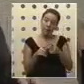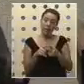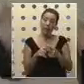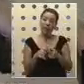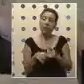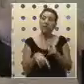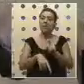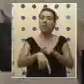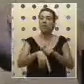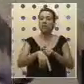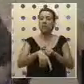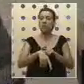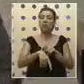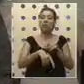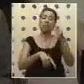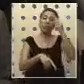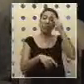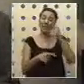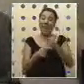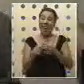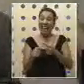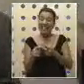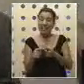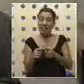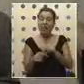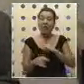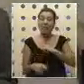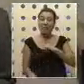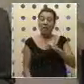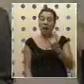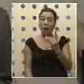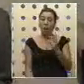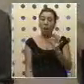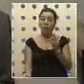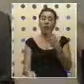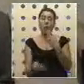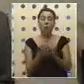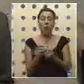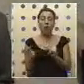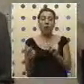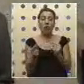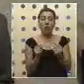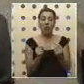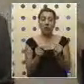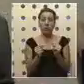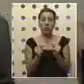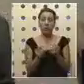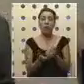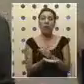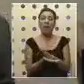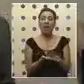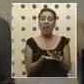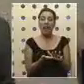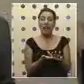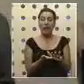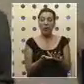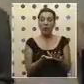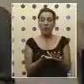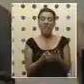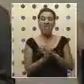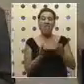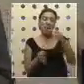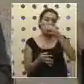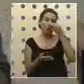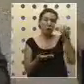clase media se mantenga en la UDI cuando discutamos de gratuidad y de final